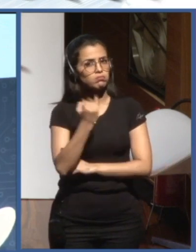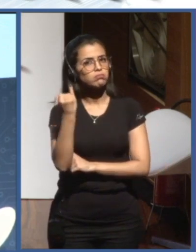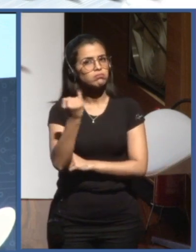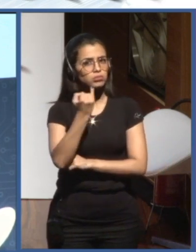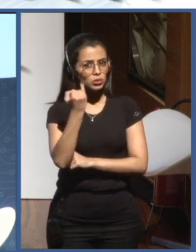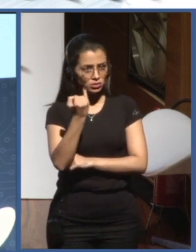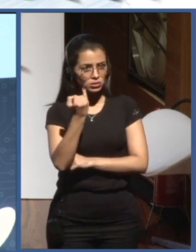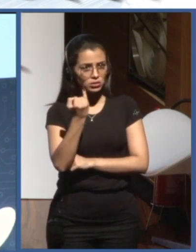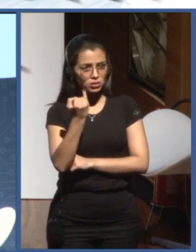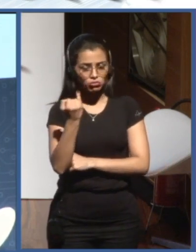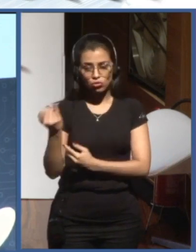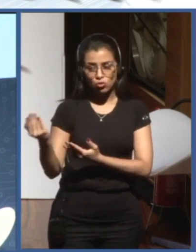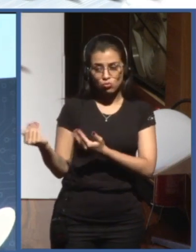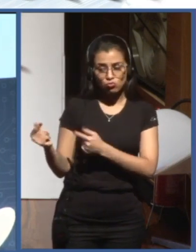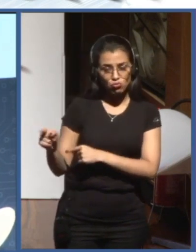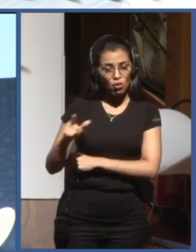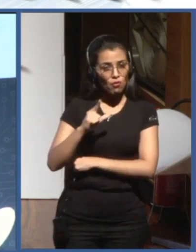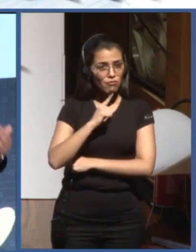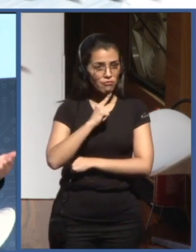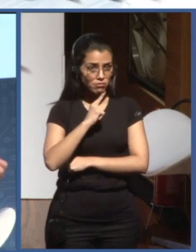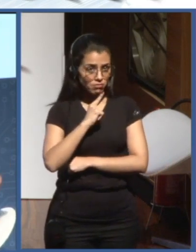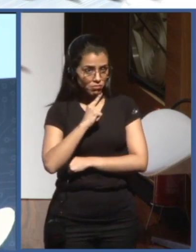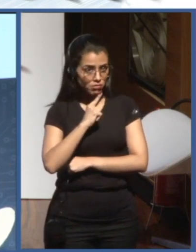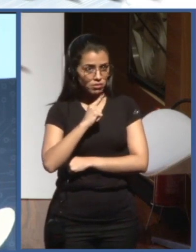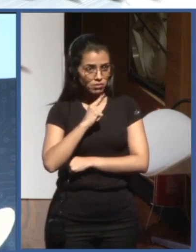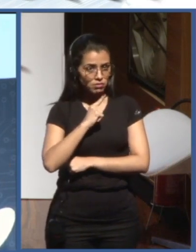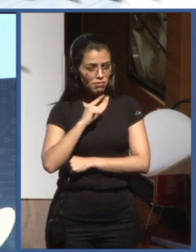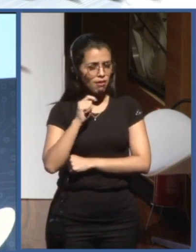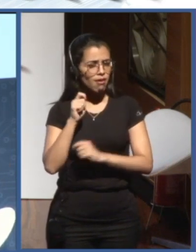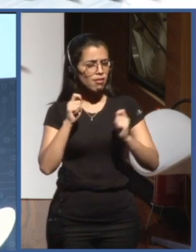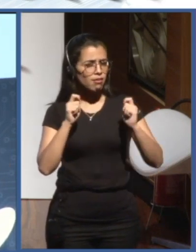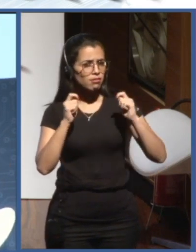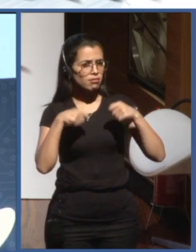por que………